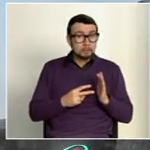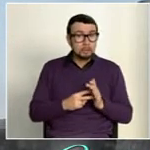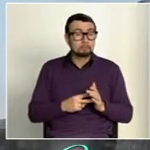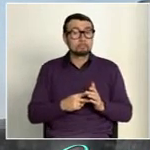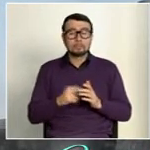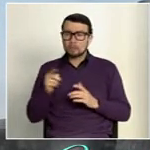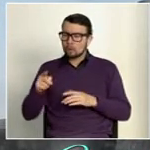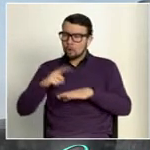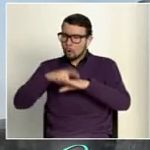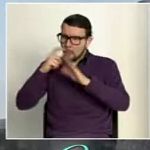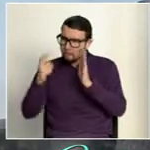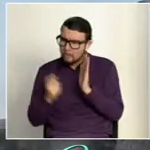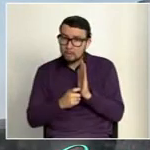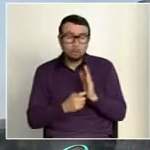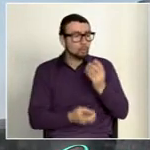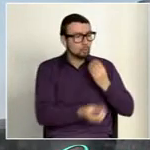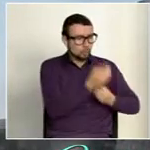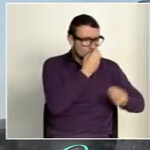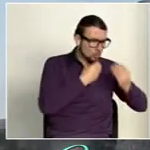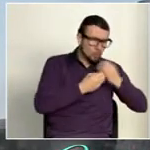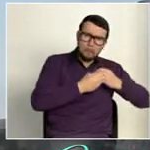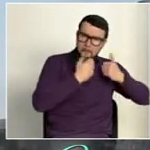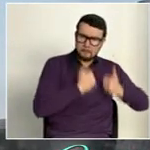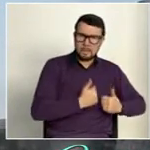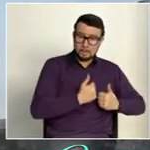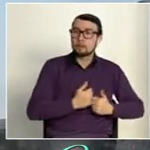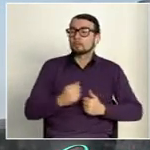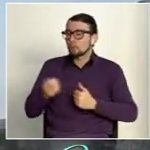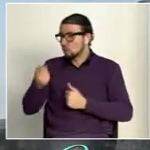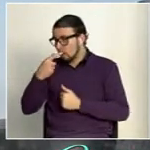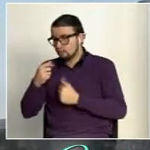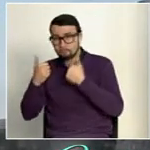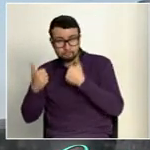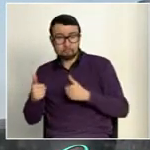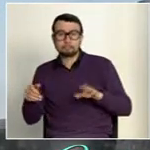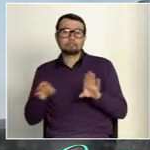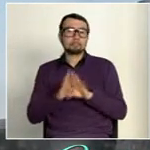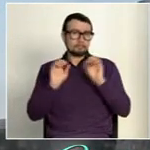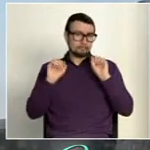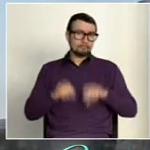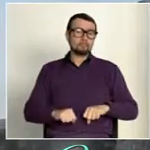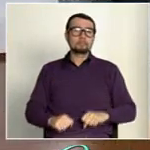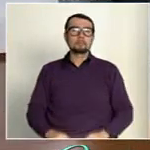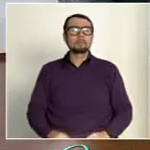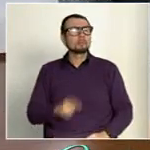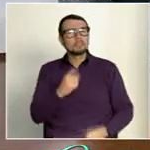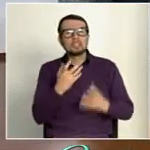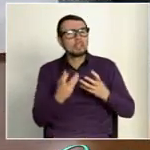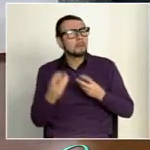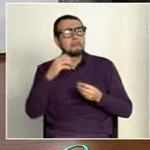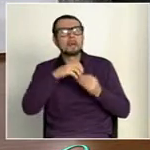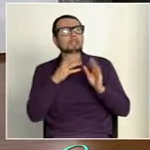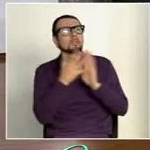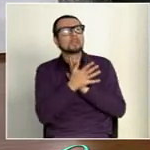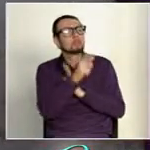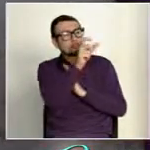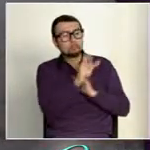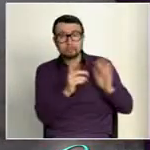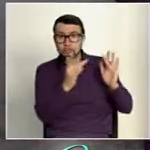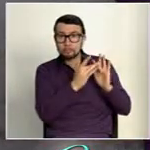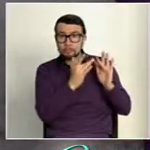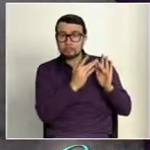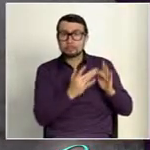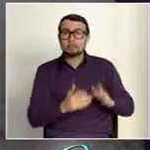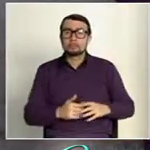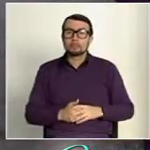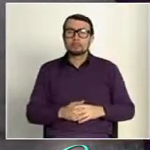tratamiento completo es de comer bien, comer adecuado. Muchísimas gracias. Para los que quieran tener más informes con Sasha